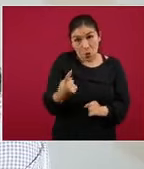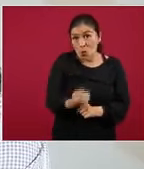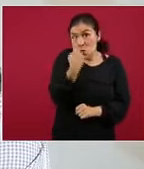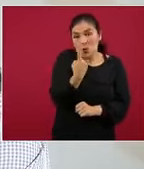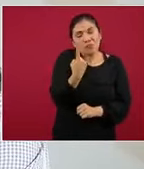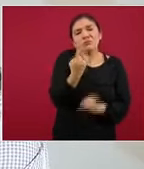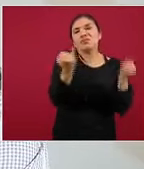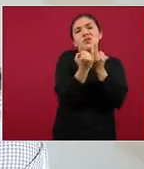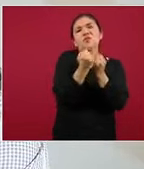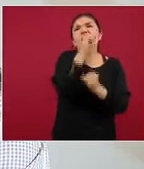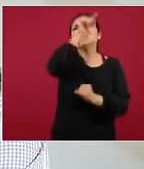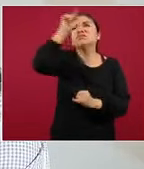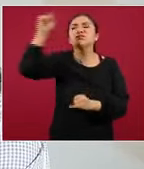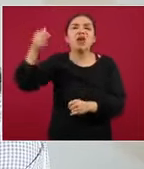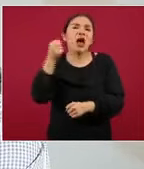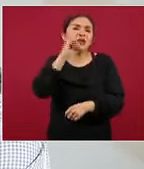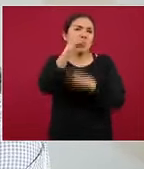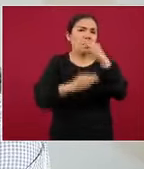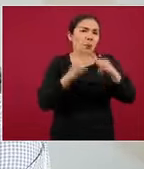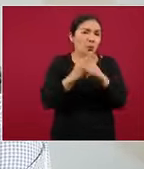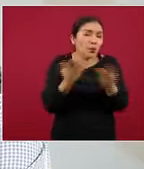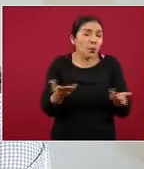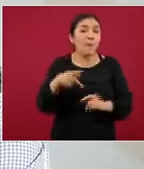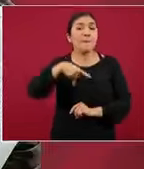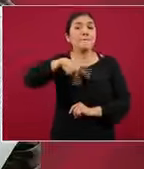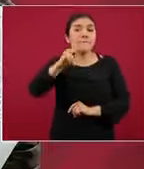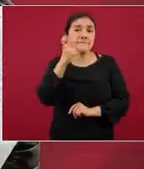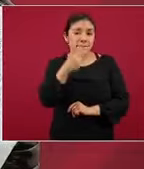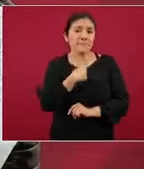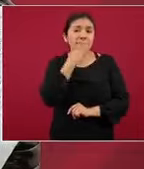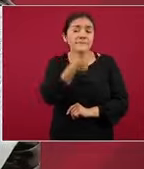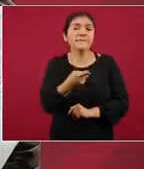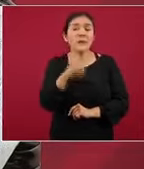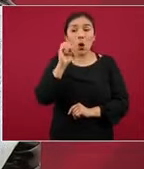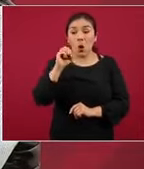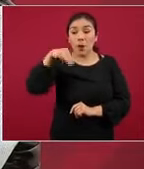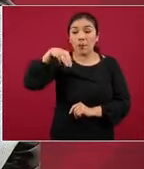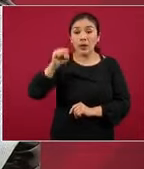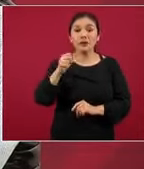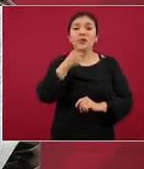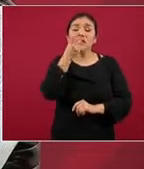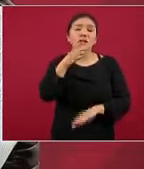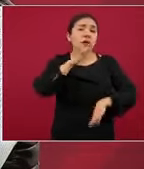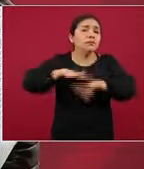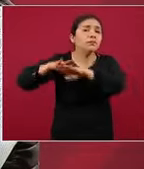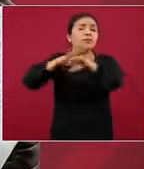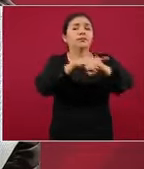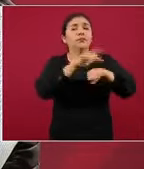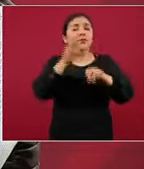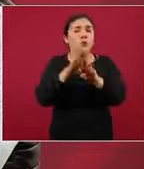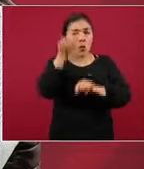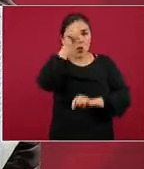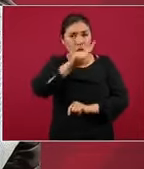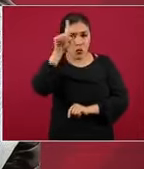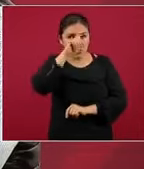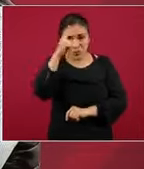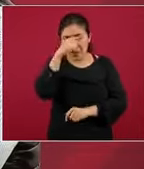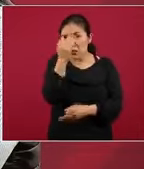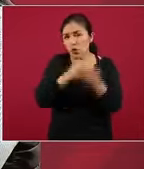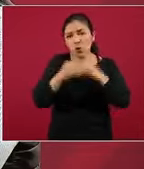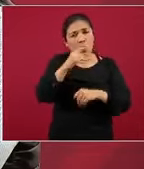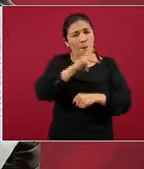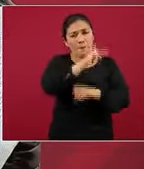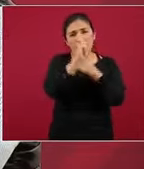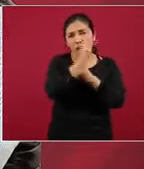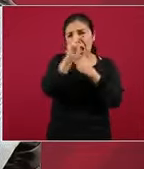muchas partes del mundo. Pero, como comentaba, la OMS está recomendando de manera oficial a todos los